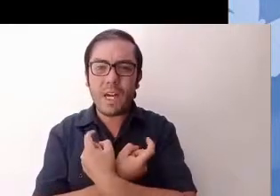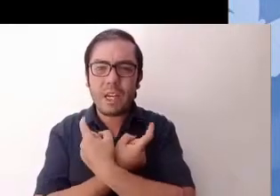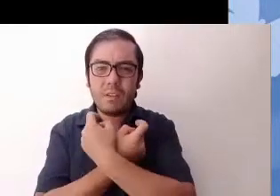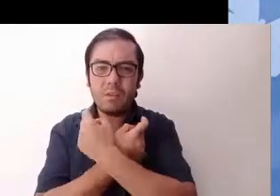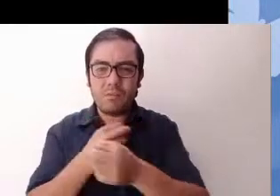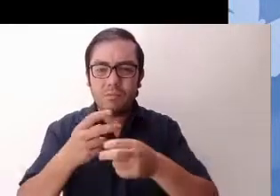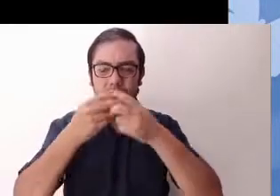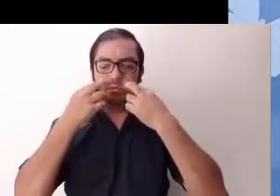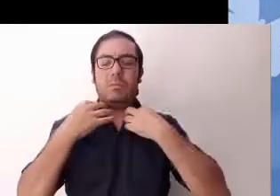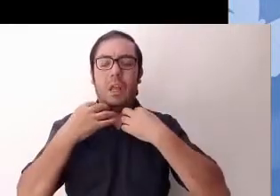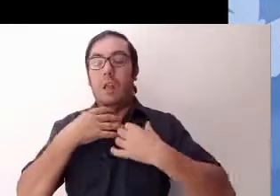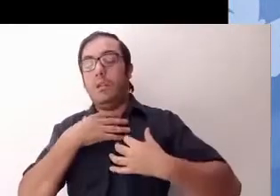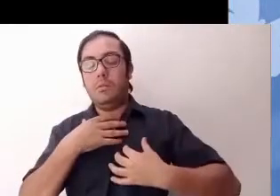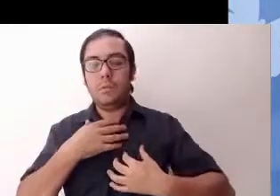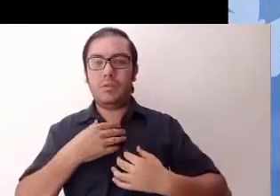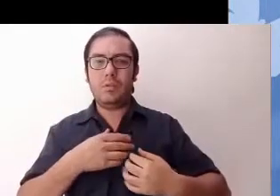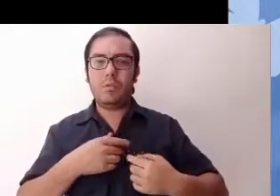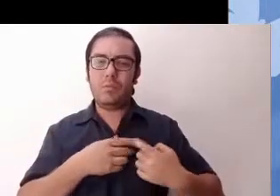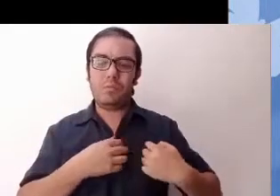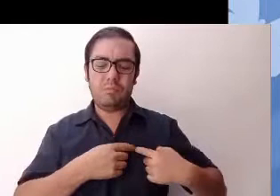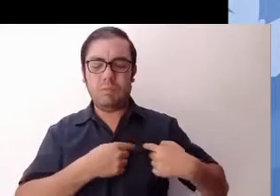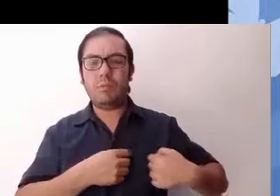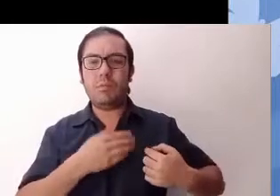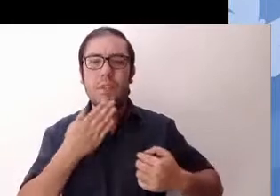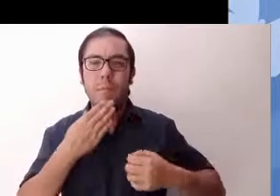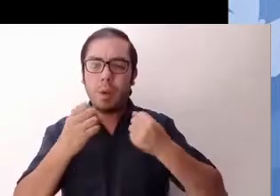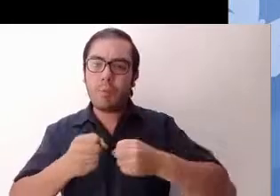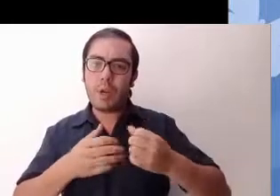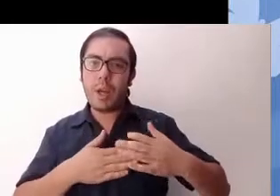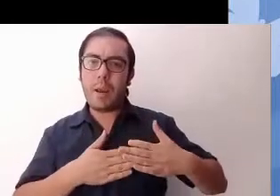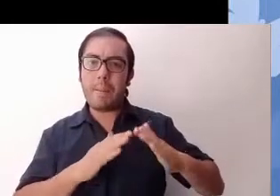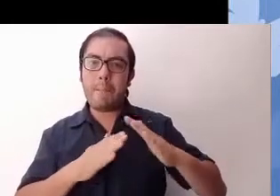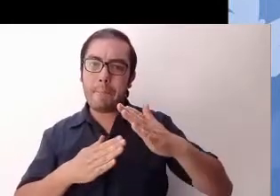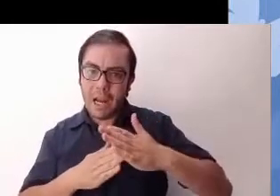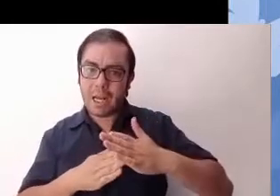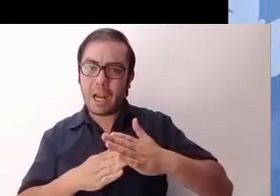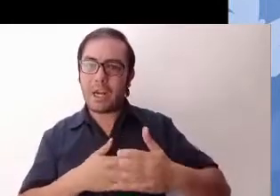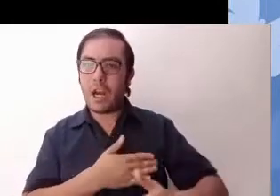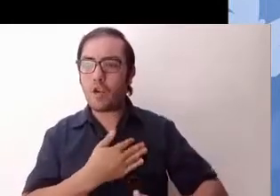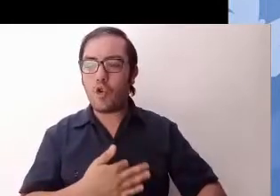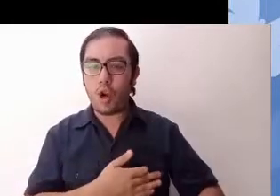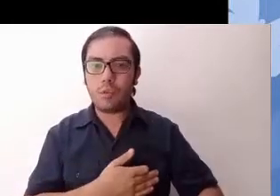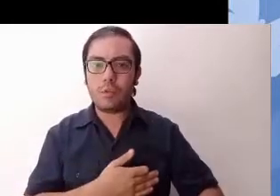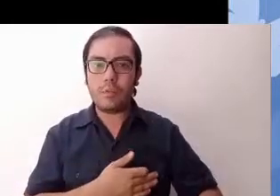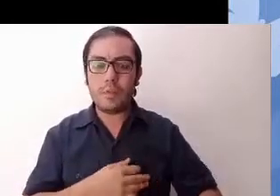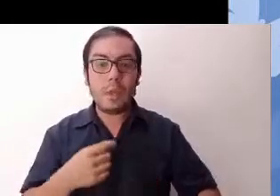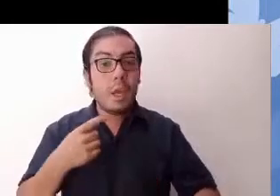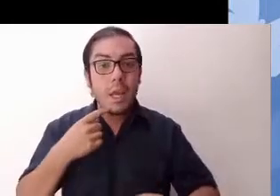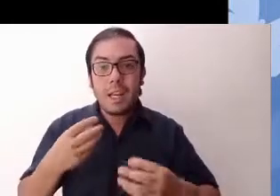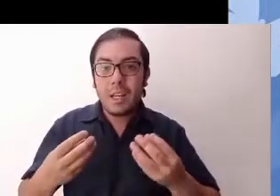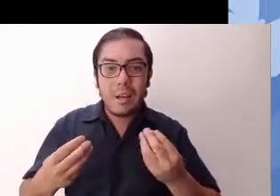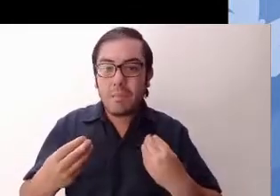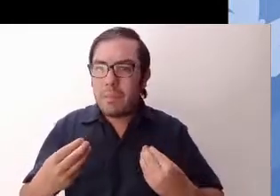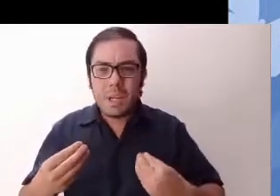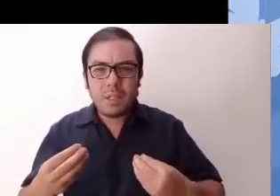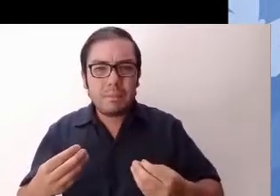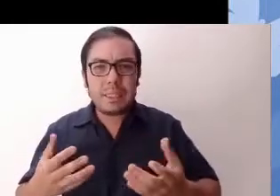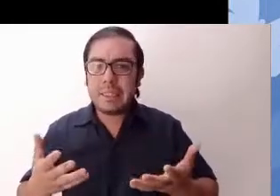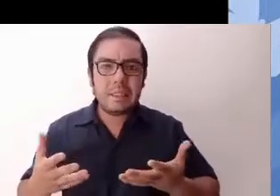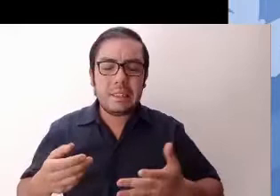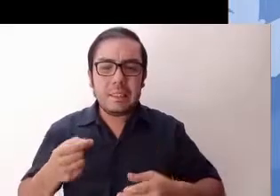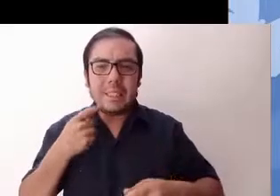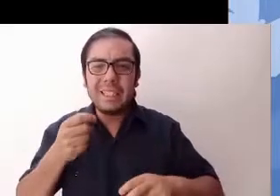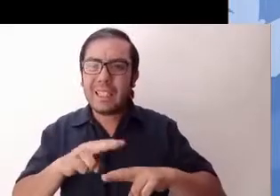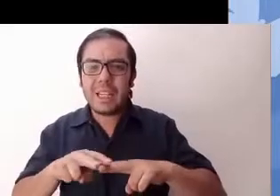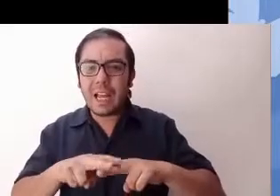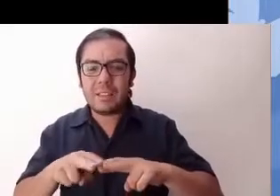¿Qué tenemos que hacer en estos casos? ¿Qué pasa si yo me enfrento a un paro cardíaco respiratorio o cardiorrespiratorio? Bueno, primero que